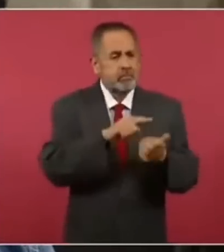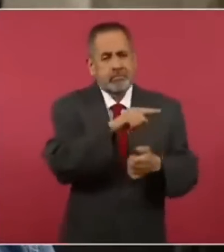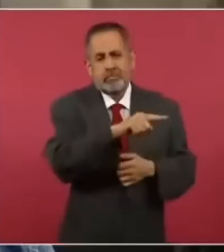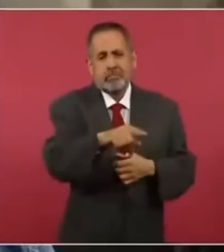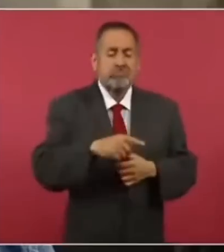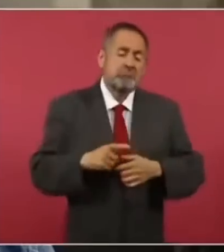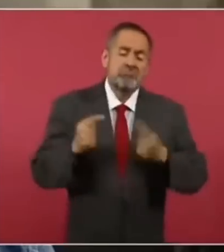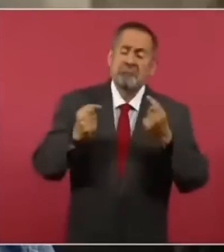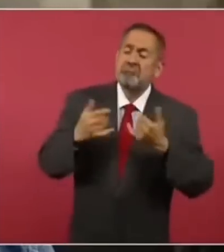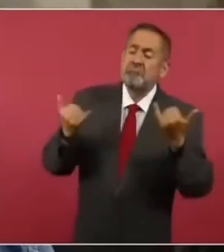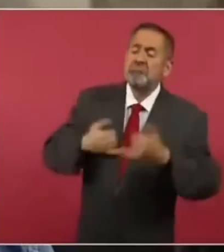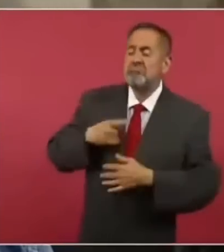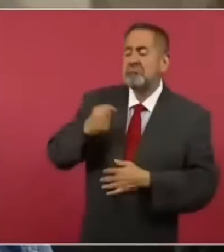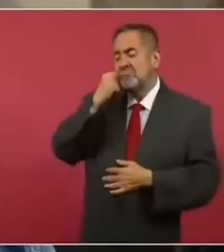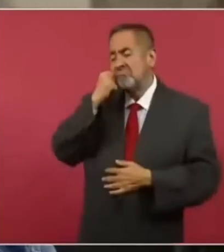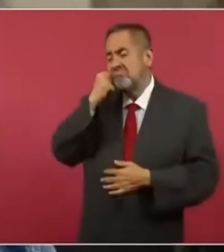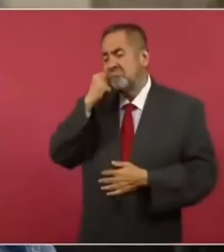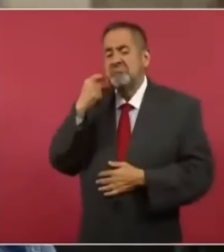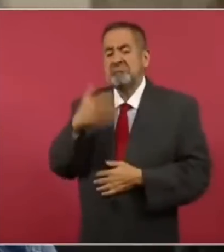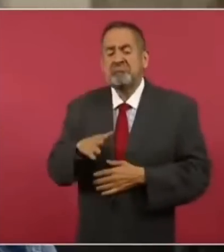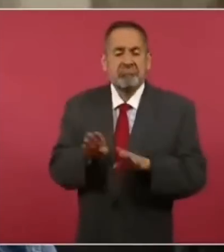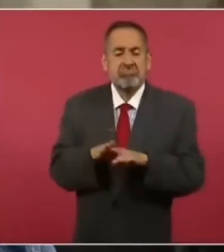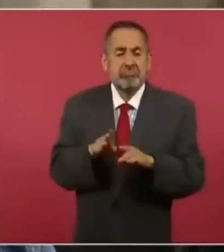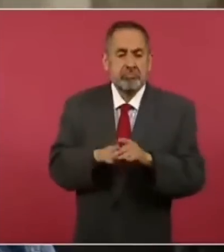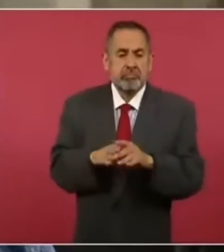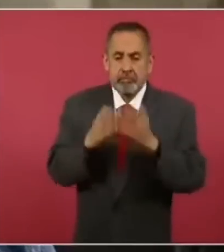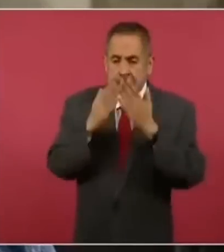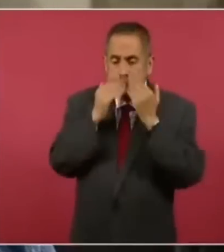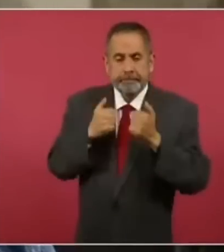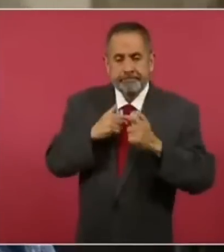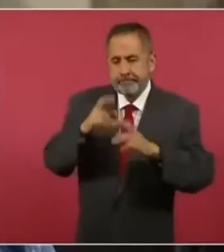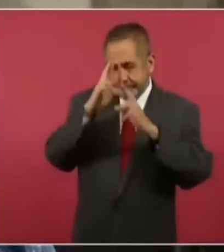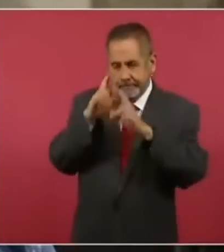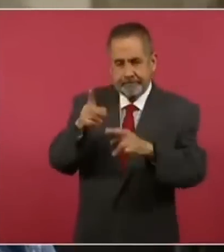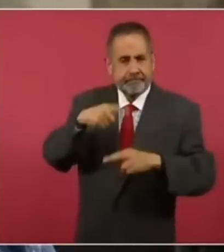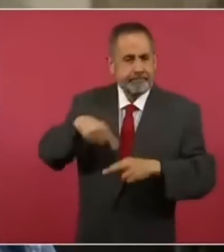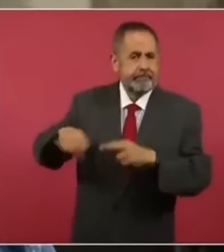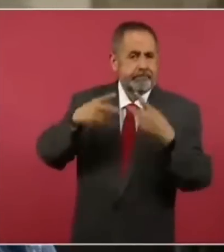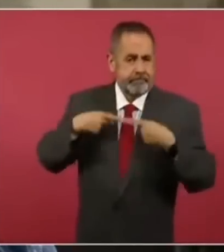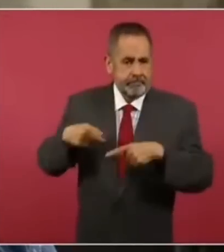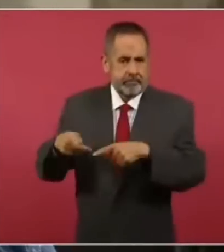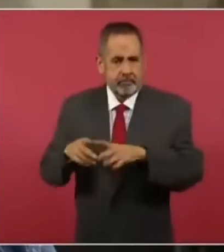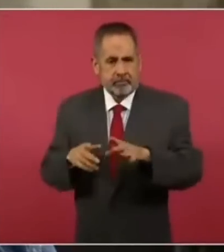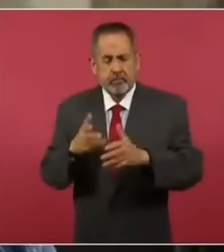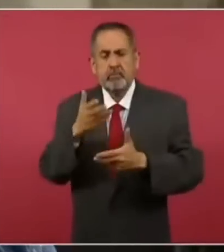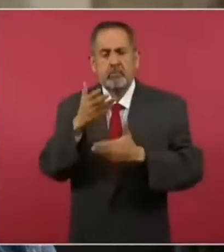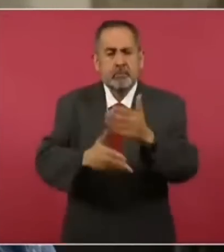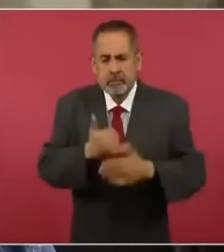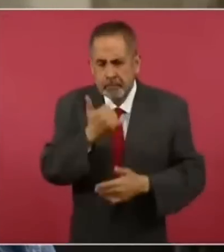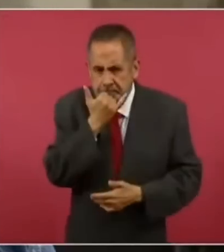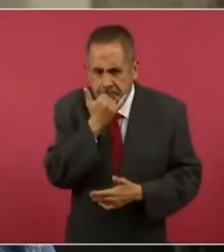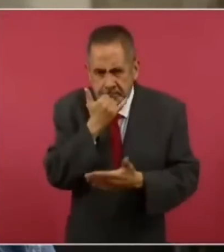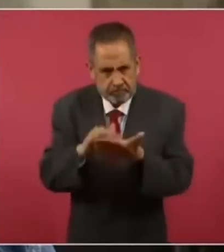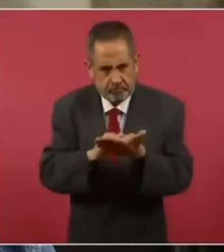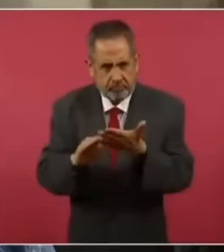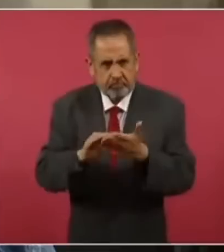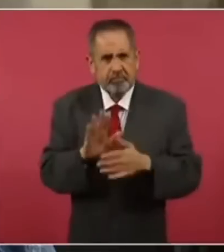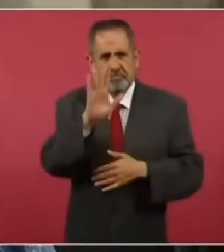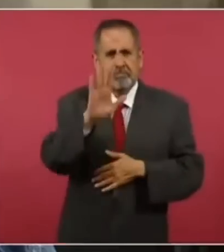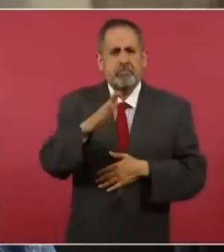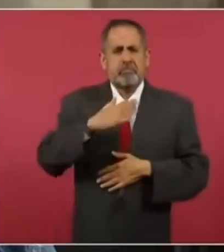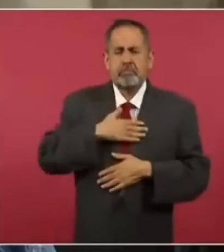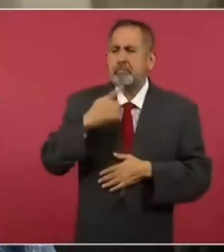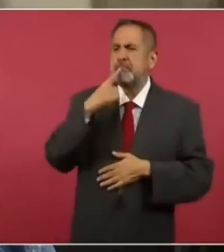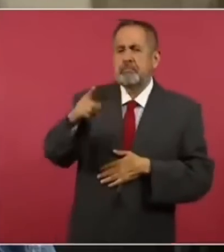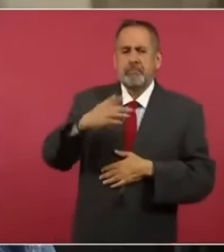que hacen lo que les da su gana y que van contra el respeto y la dignidad de los pacientes? y le ofrezco una disculpa si pareciera que es